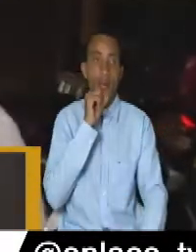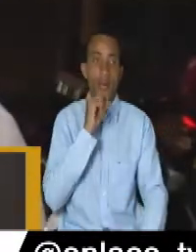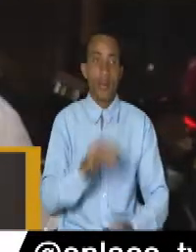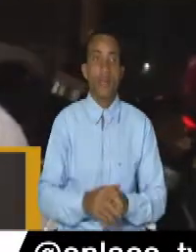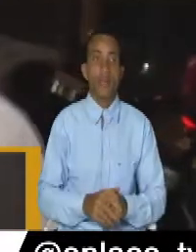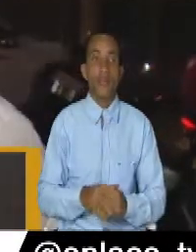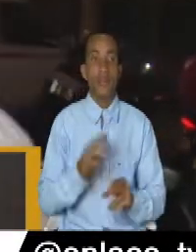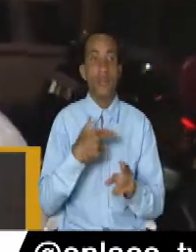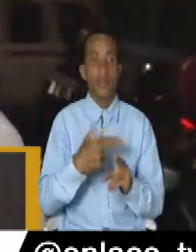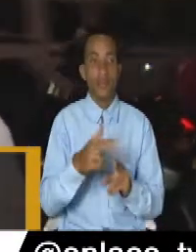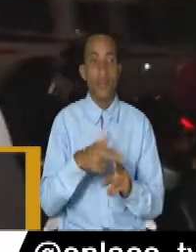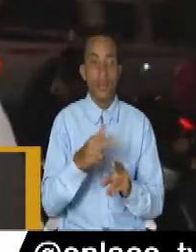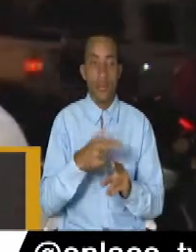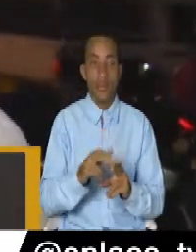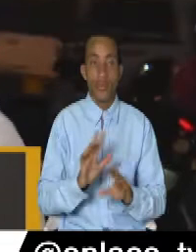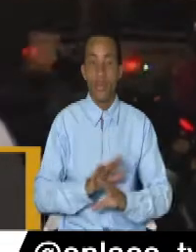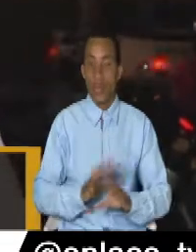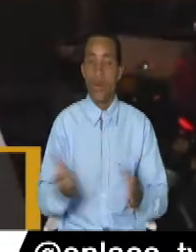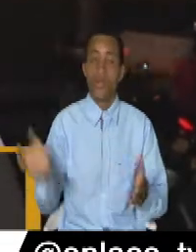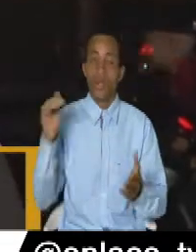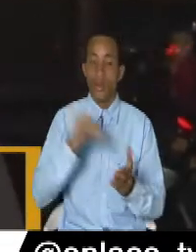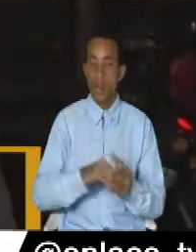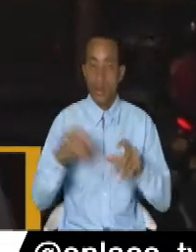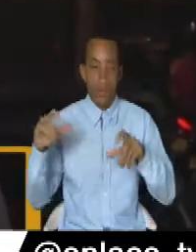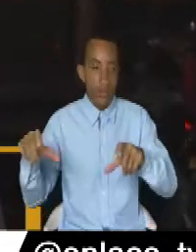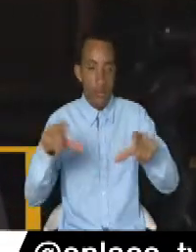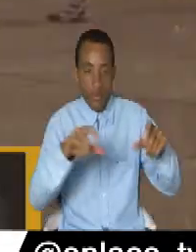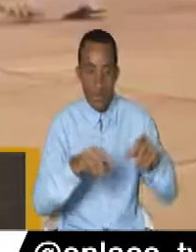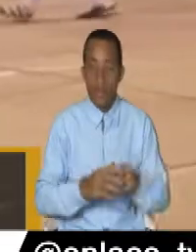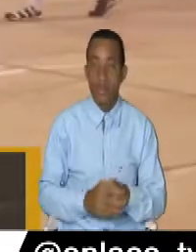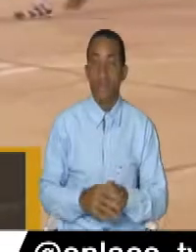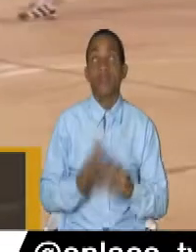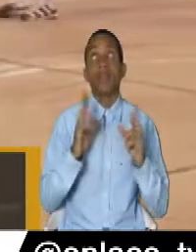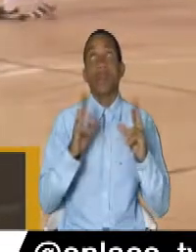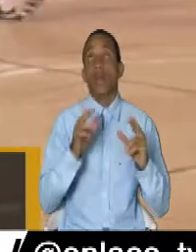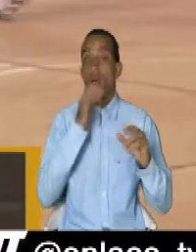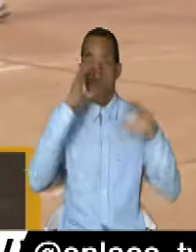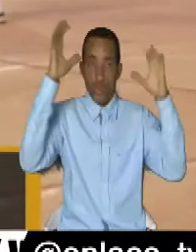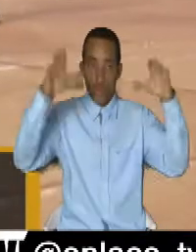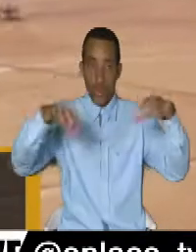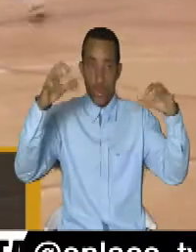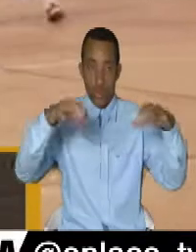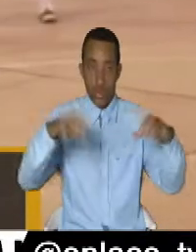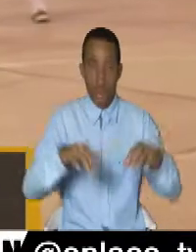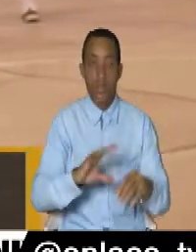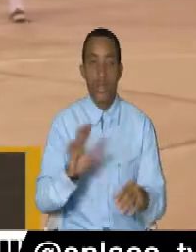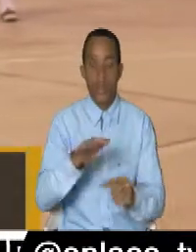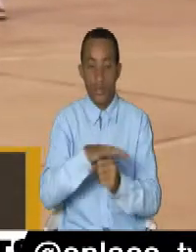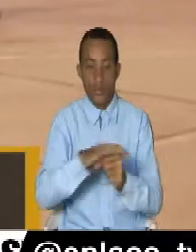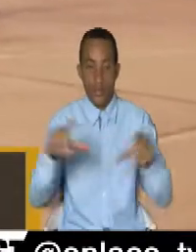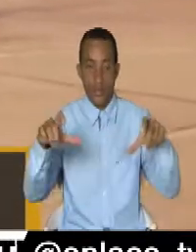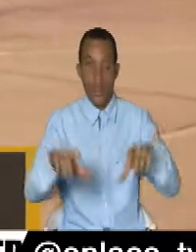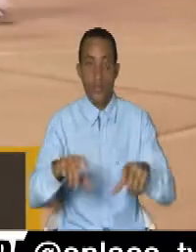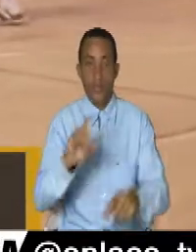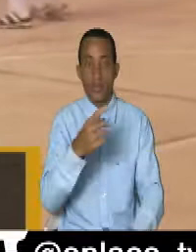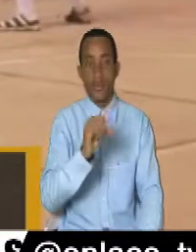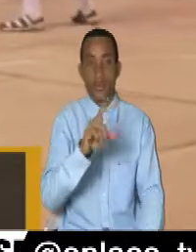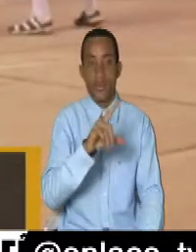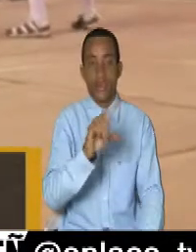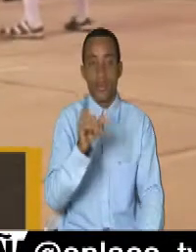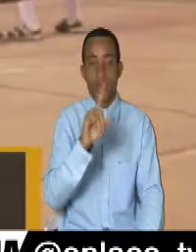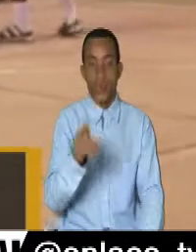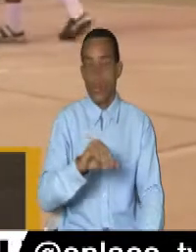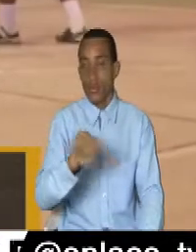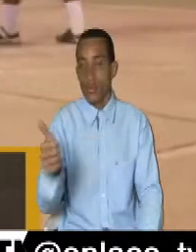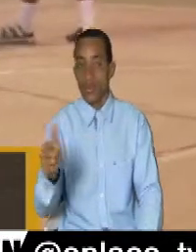semana retomar los escenarios con la ayuda de mi Dios, de que no nos llueva, lo que son los Gallos y Floresta, para jugar las rondas de muerte. Cordialmente